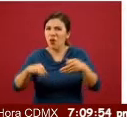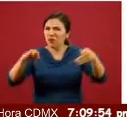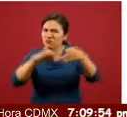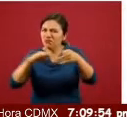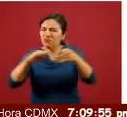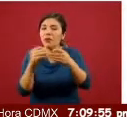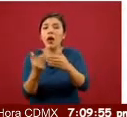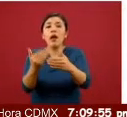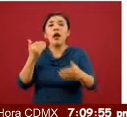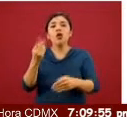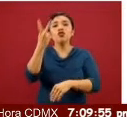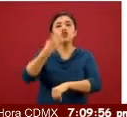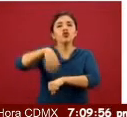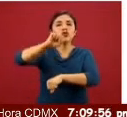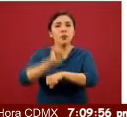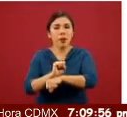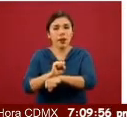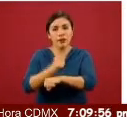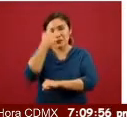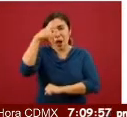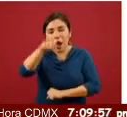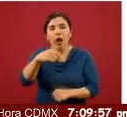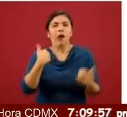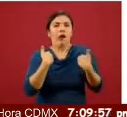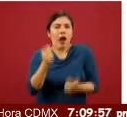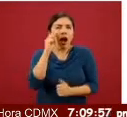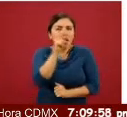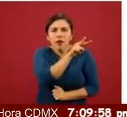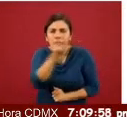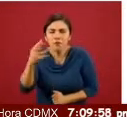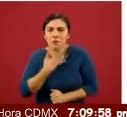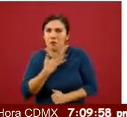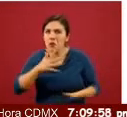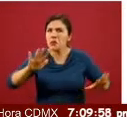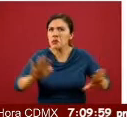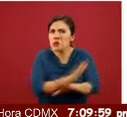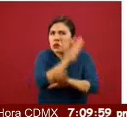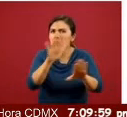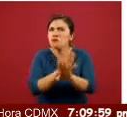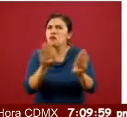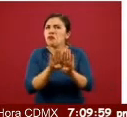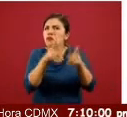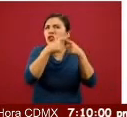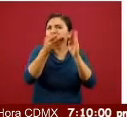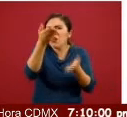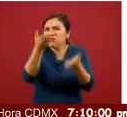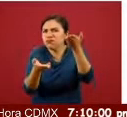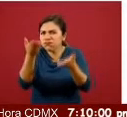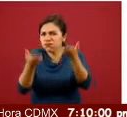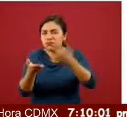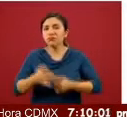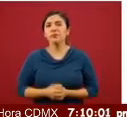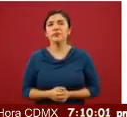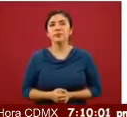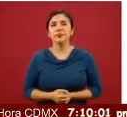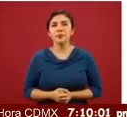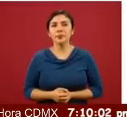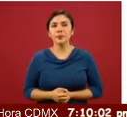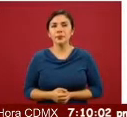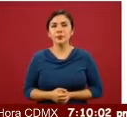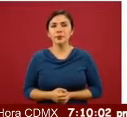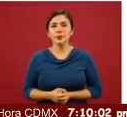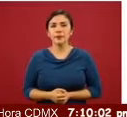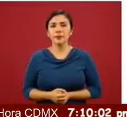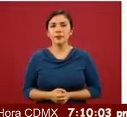hace 2 semanas, para que entonces podamos ver si hay alguna diferencia. En la siguiente diapositiva podríamos notar